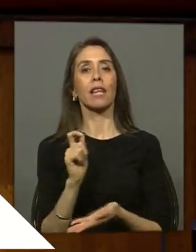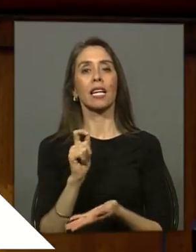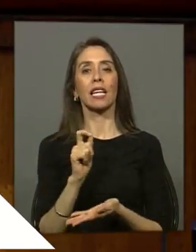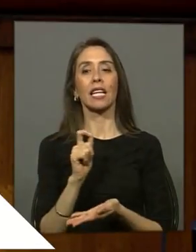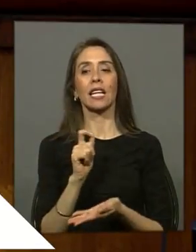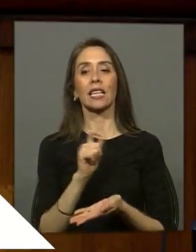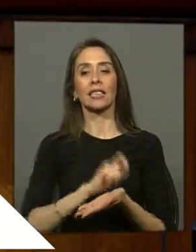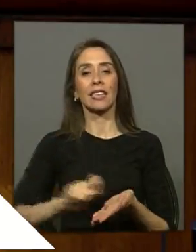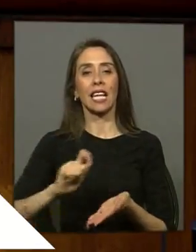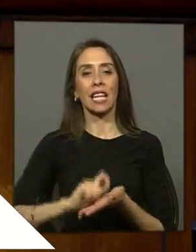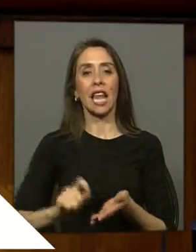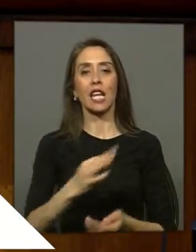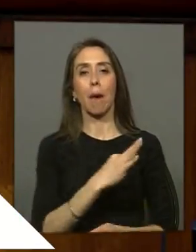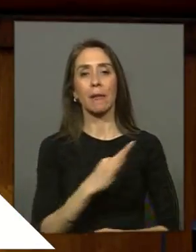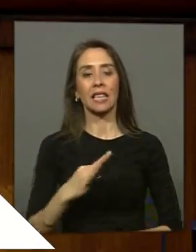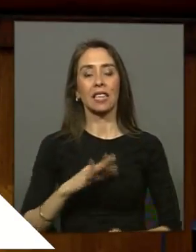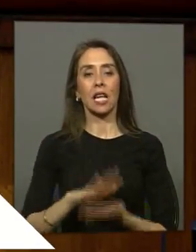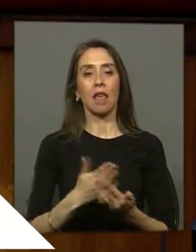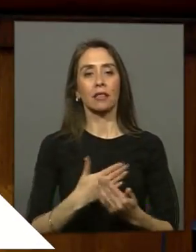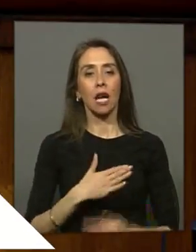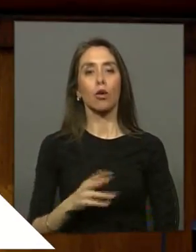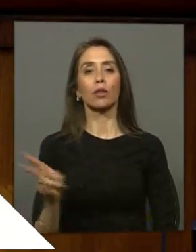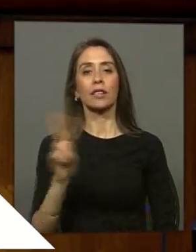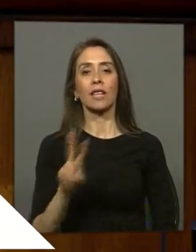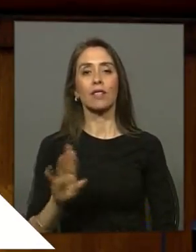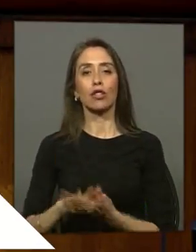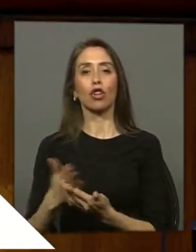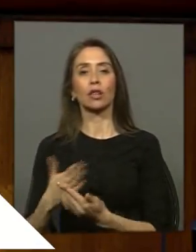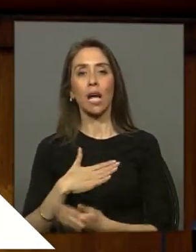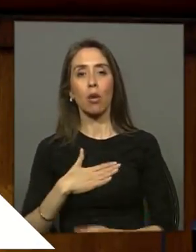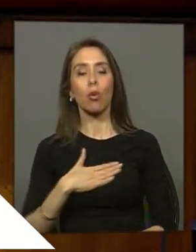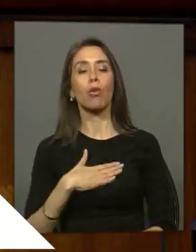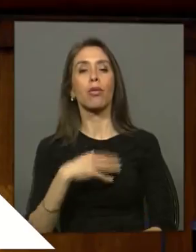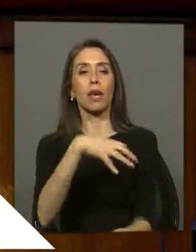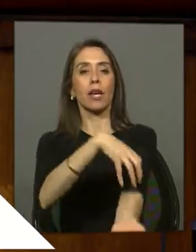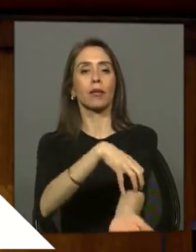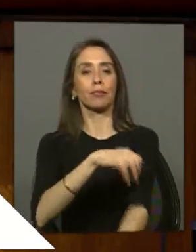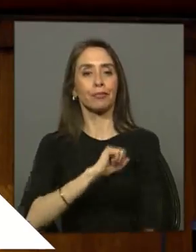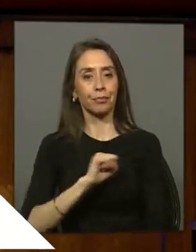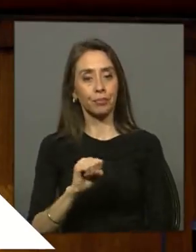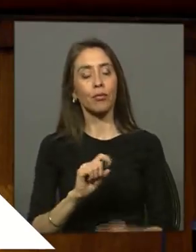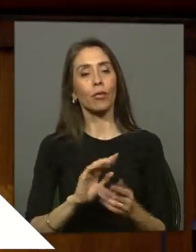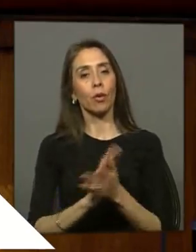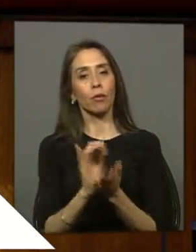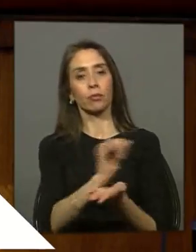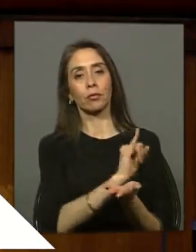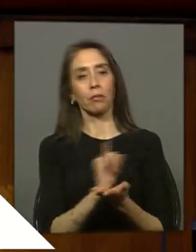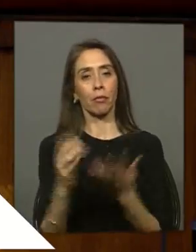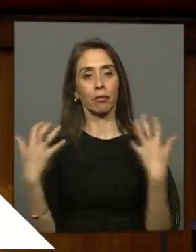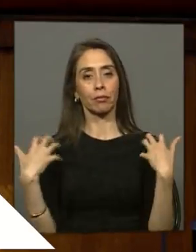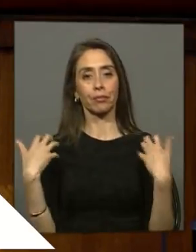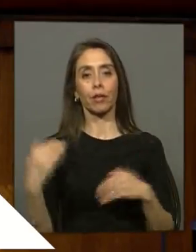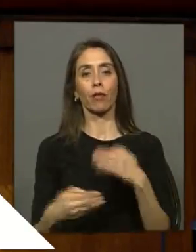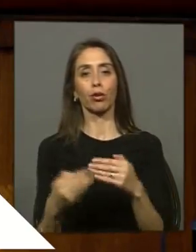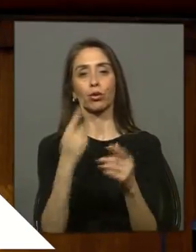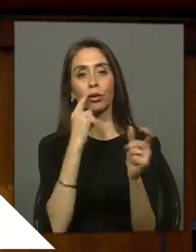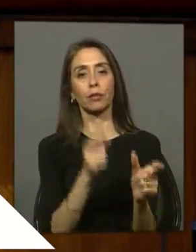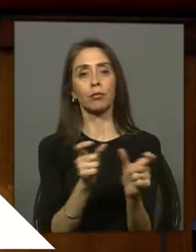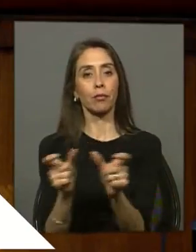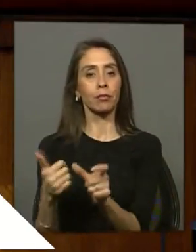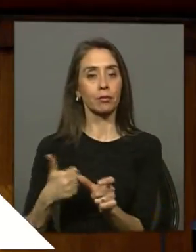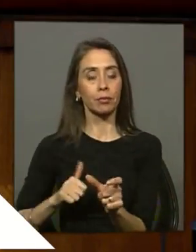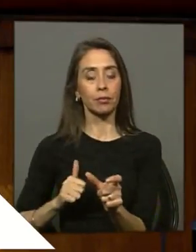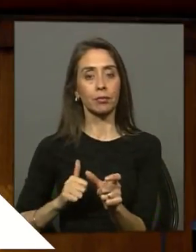ministerial de salud respectiva del servicio de salud metropolitano y todo aquello órgano responsable de la autorización de funcionamiento y fiscalización